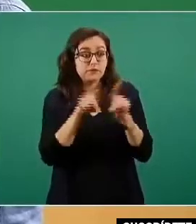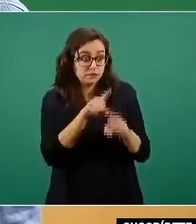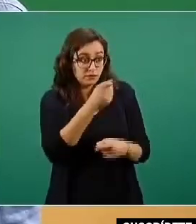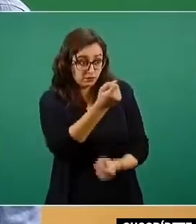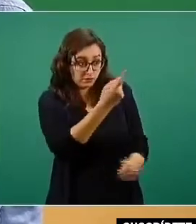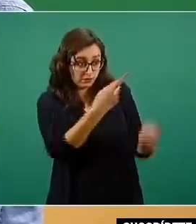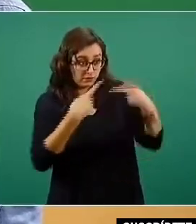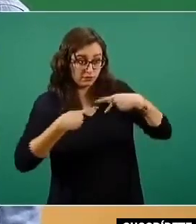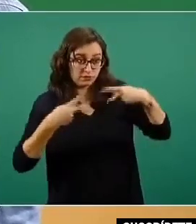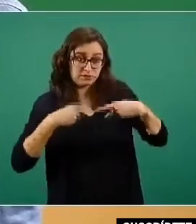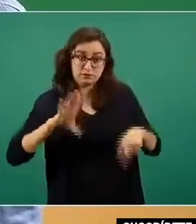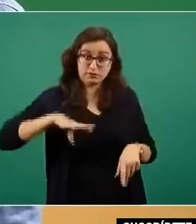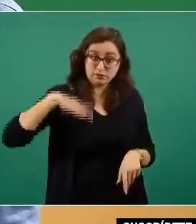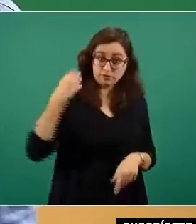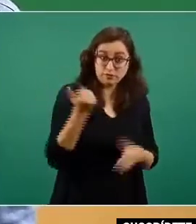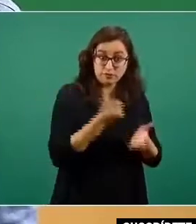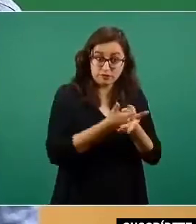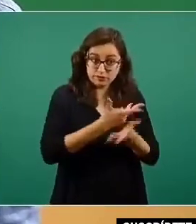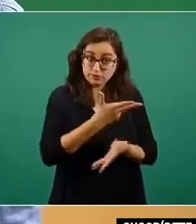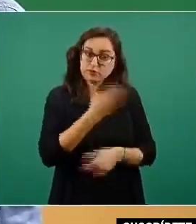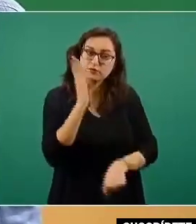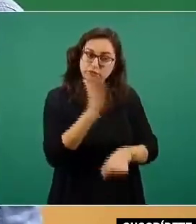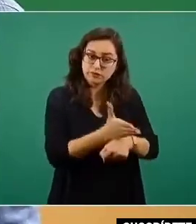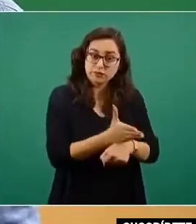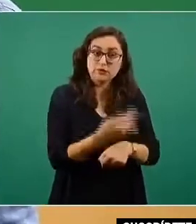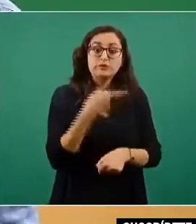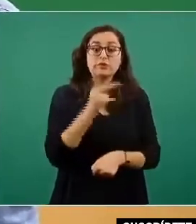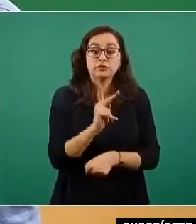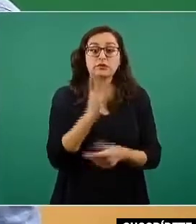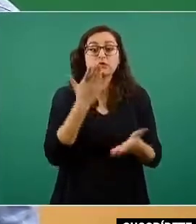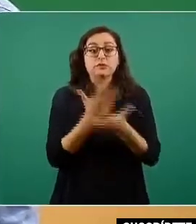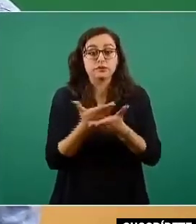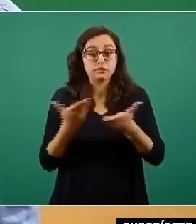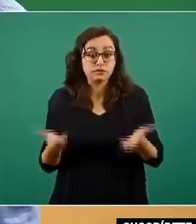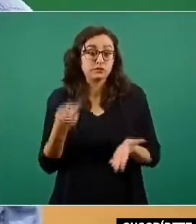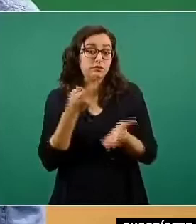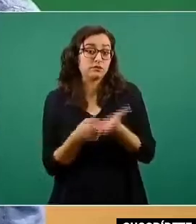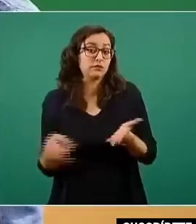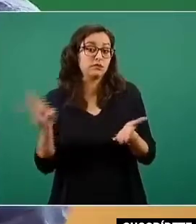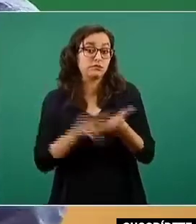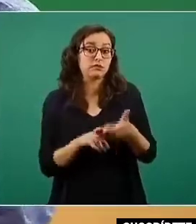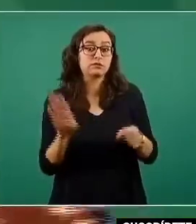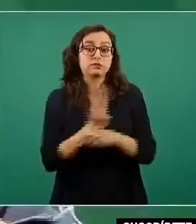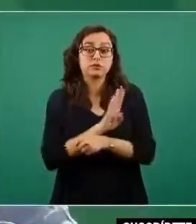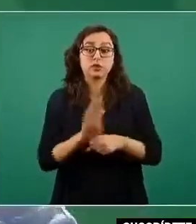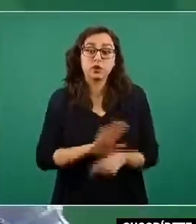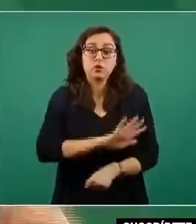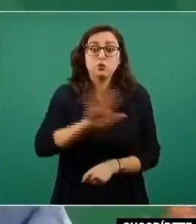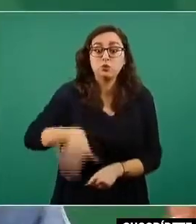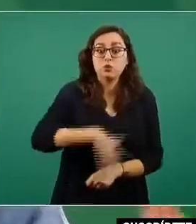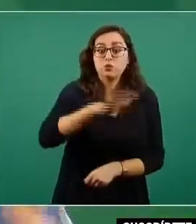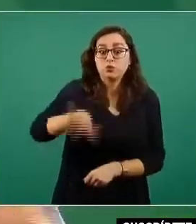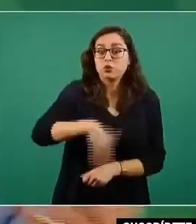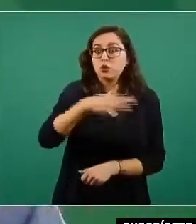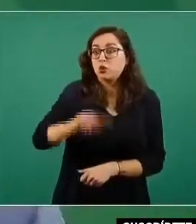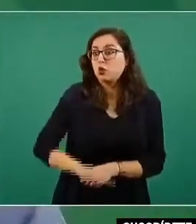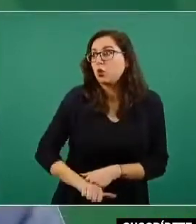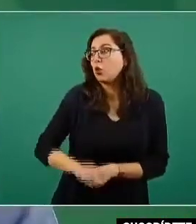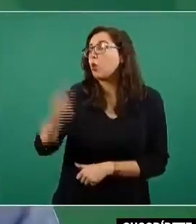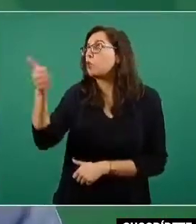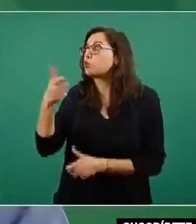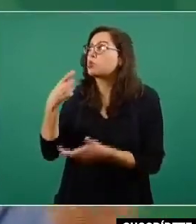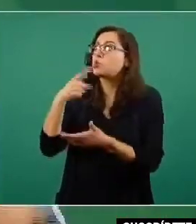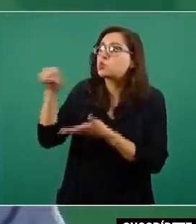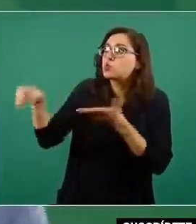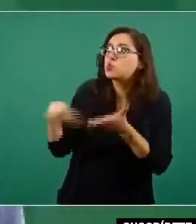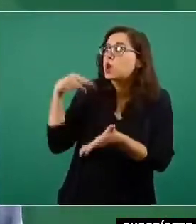abusos, sobreprecios, acaparamiento, pero además ahora está haciendo otra cosa muy benéfica, que es explorar un mapa de